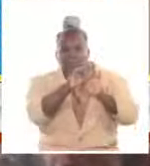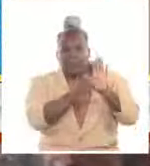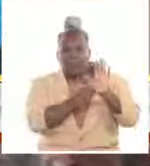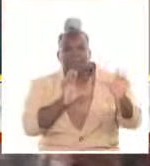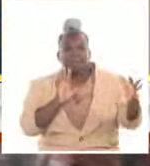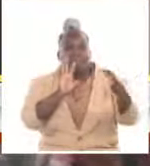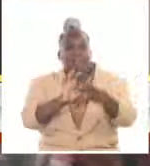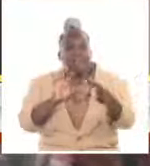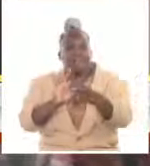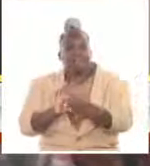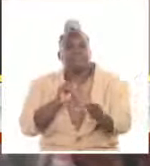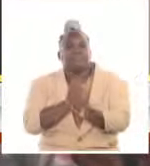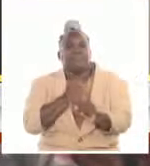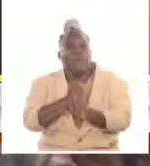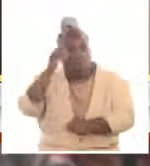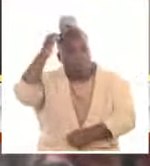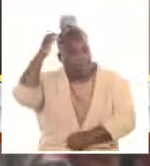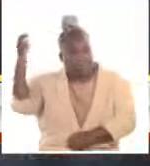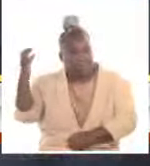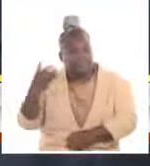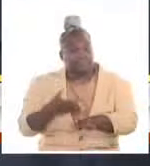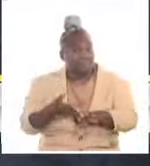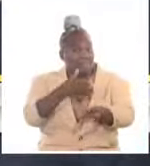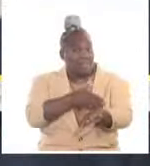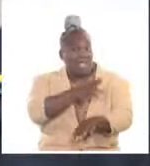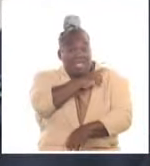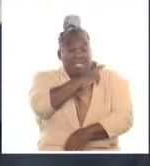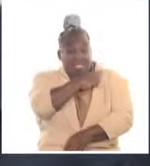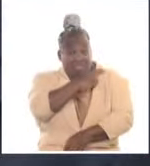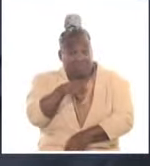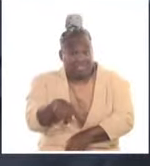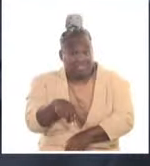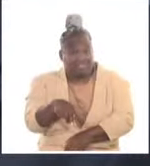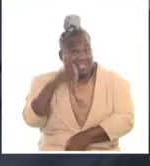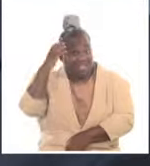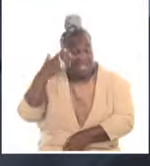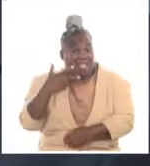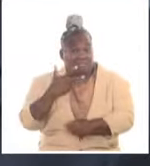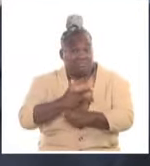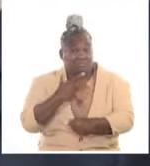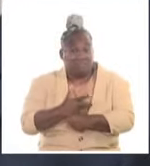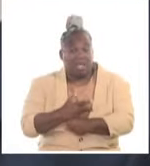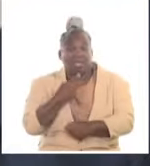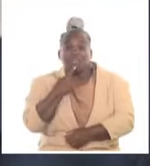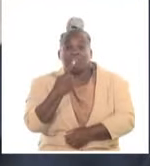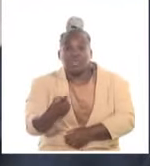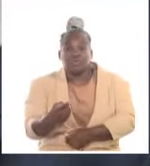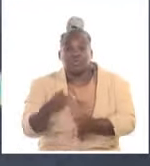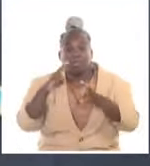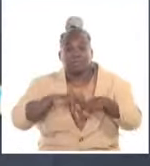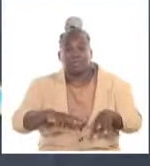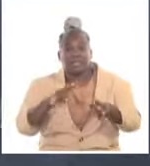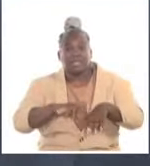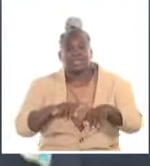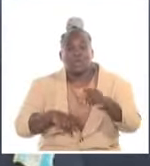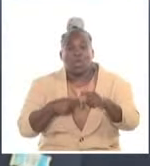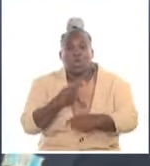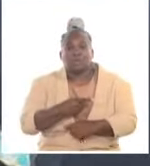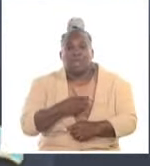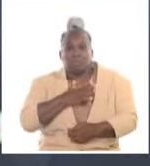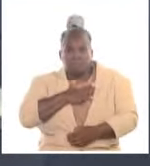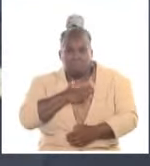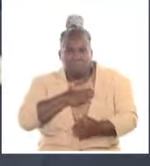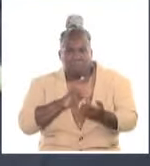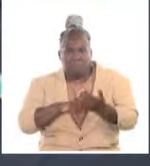de las labores de gobierno. Anteriormente, el jefe de Estado guatemalteco denunció las investigaciones de la fiscalía contra su partido, el